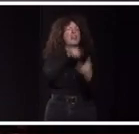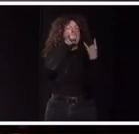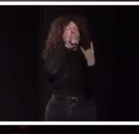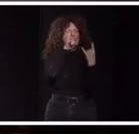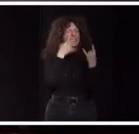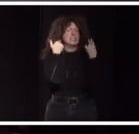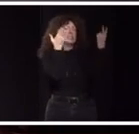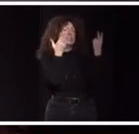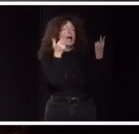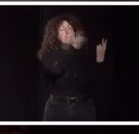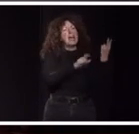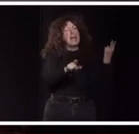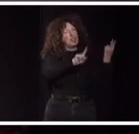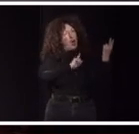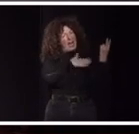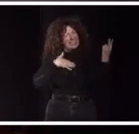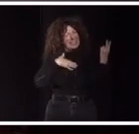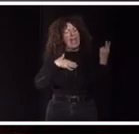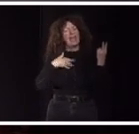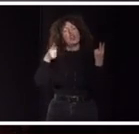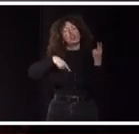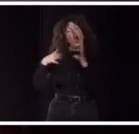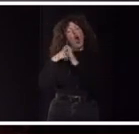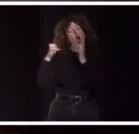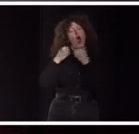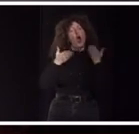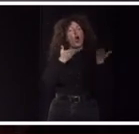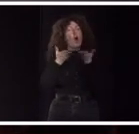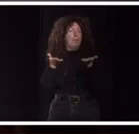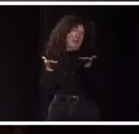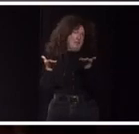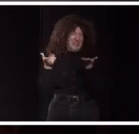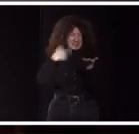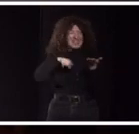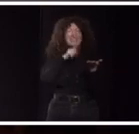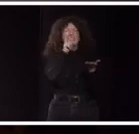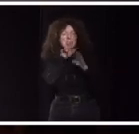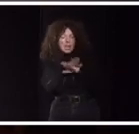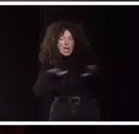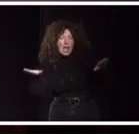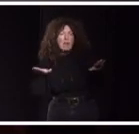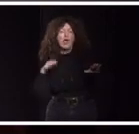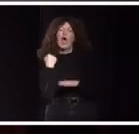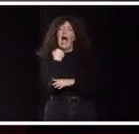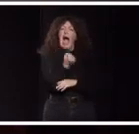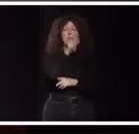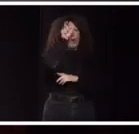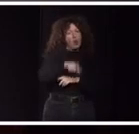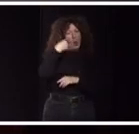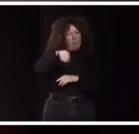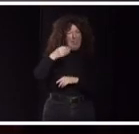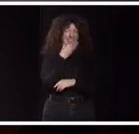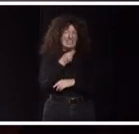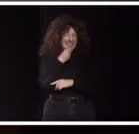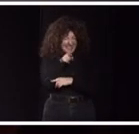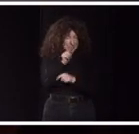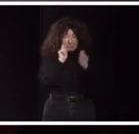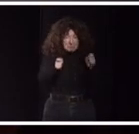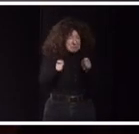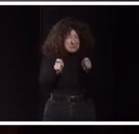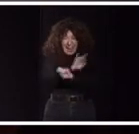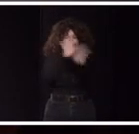quieren hacernos cómplices con su silencio, con su apoyo a Netanyahu, de este genocidio que tiene que parar